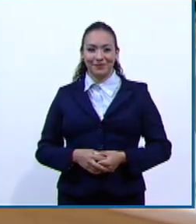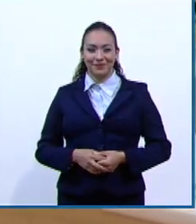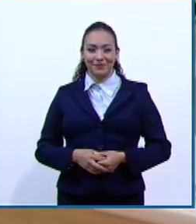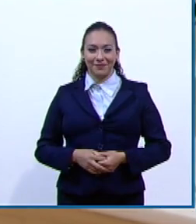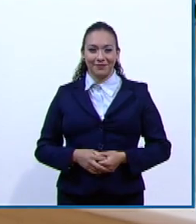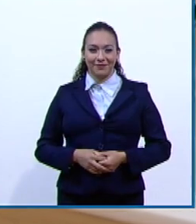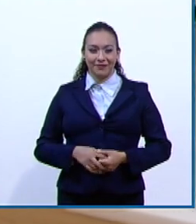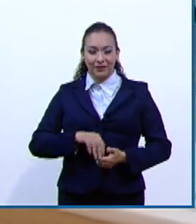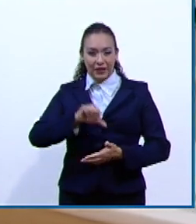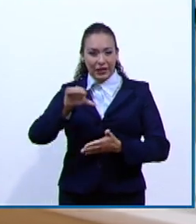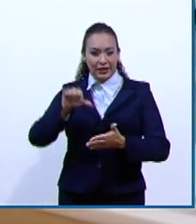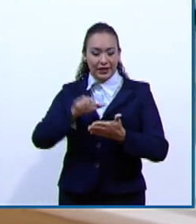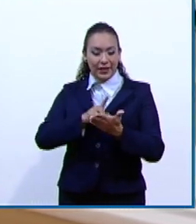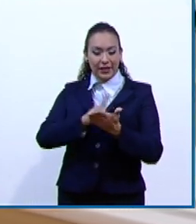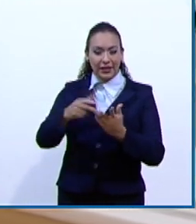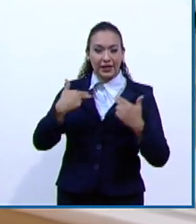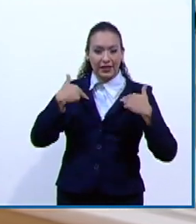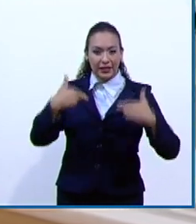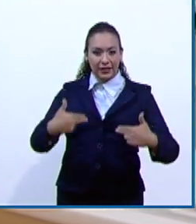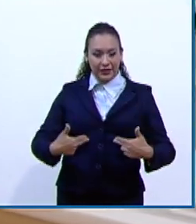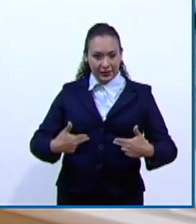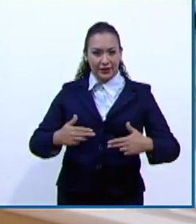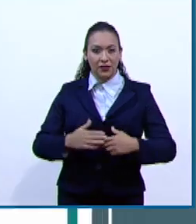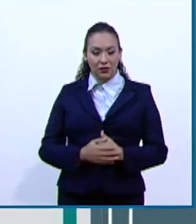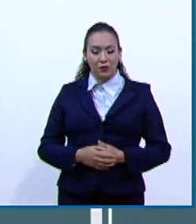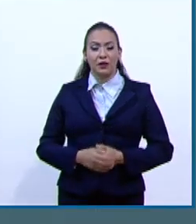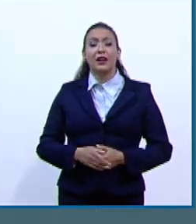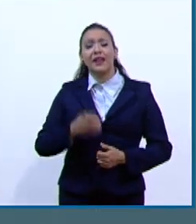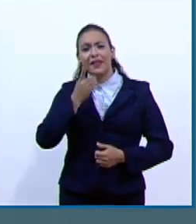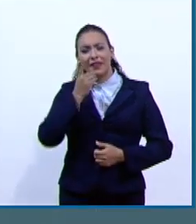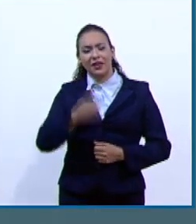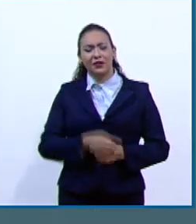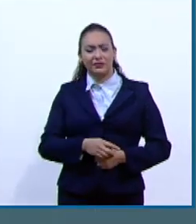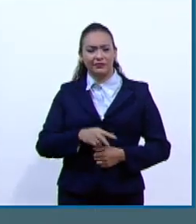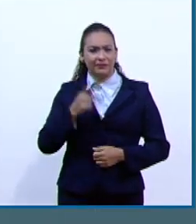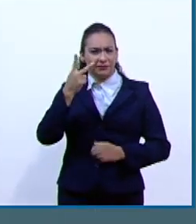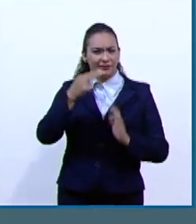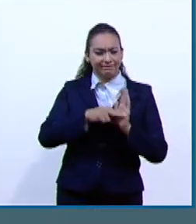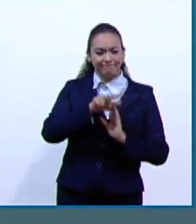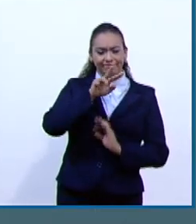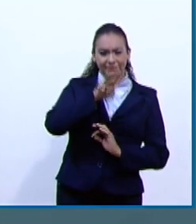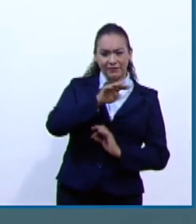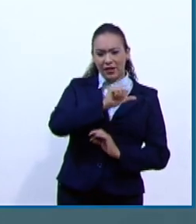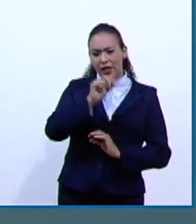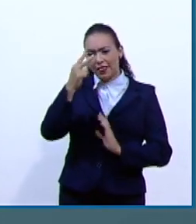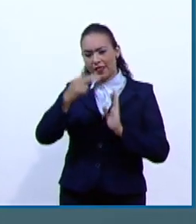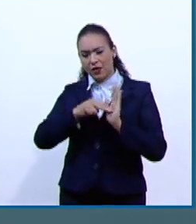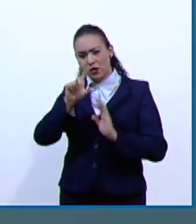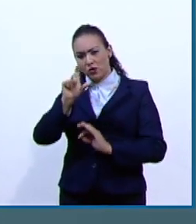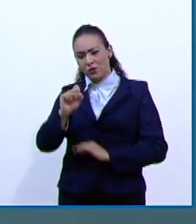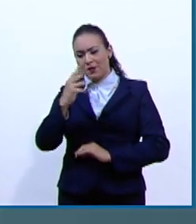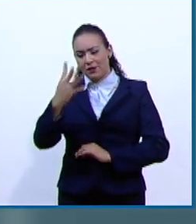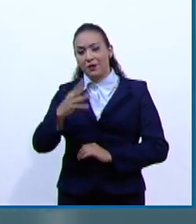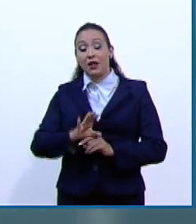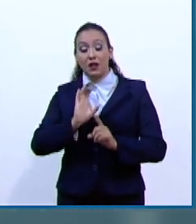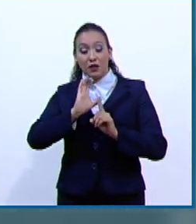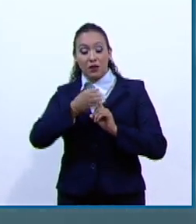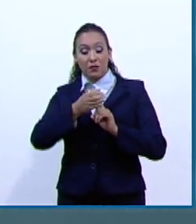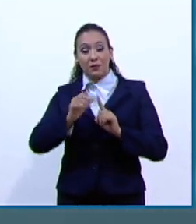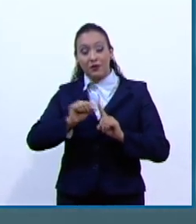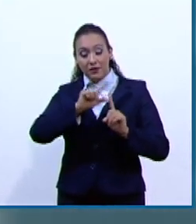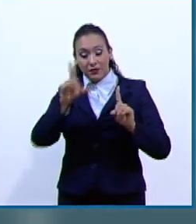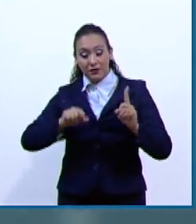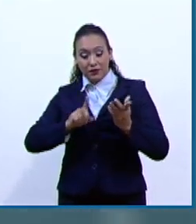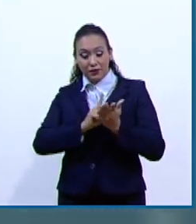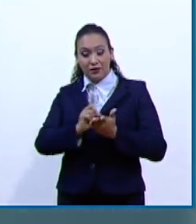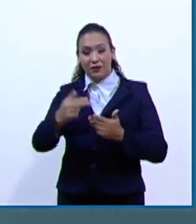El Centro de Derechos Humanos Miguel Agustín Pro Juárez lamentó que entre 2019 y 2024 la Comisión Nacional de los Derechos Humanos